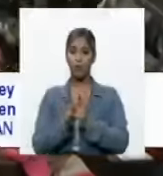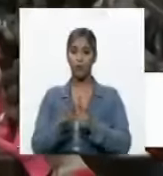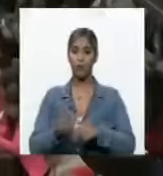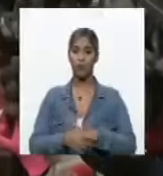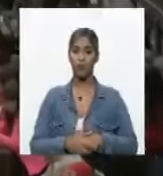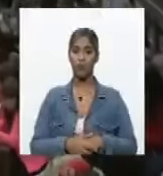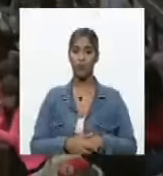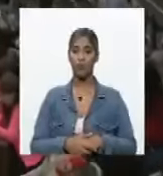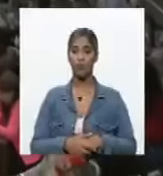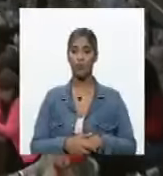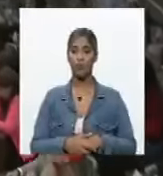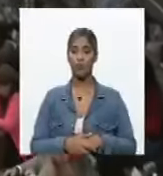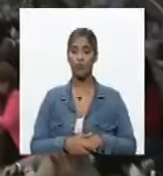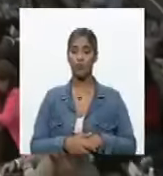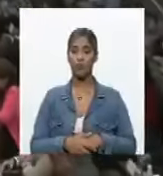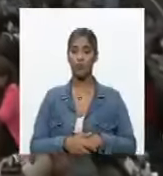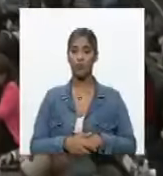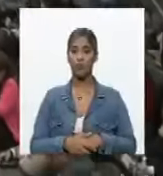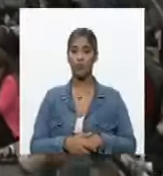presidente.